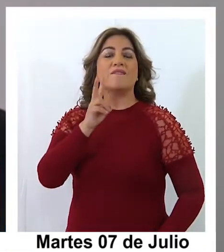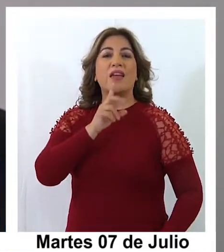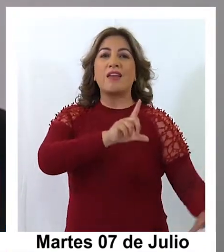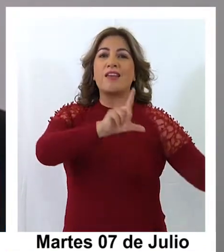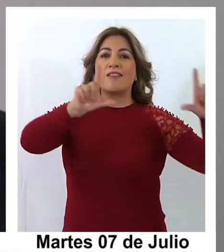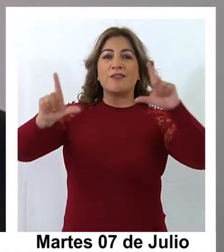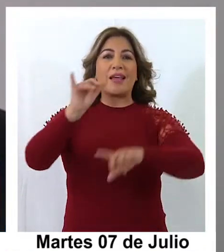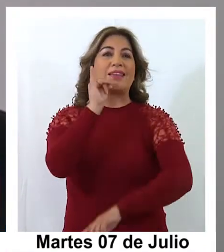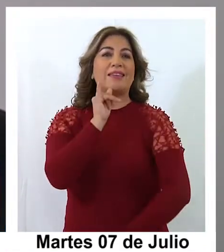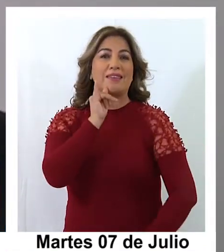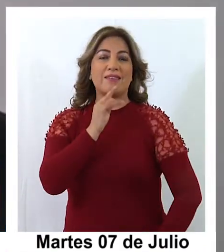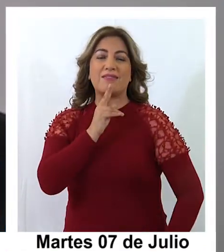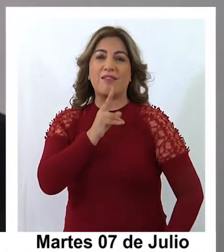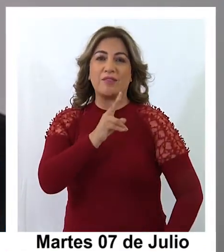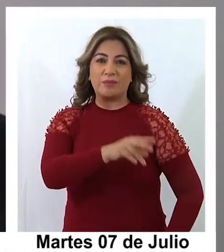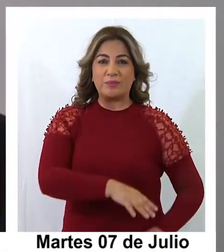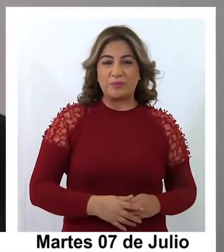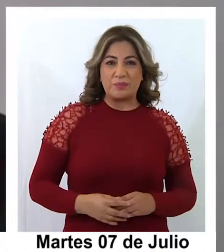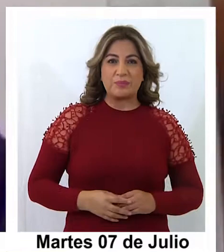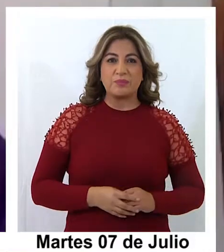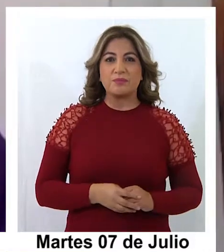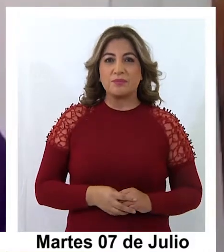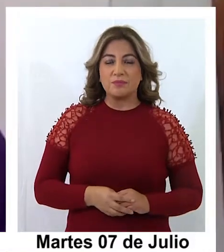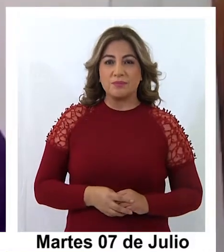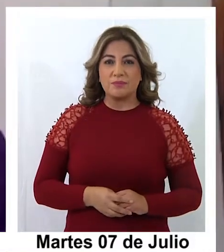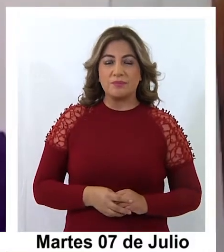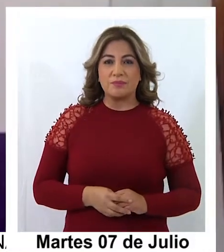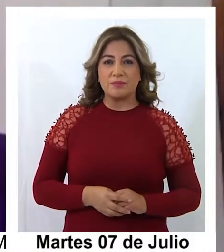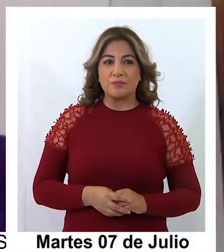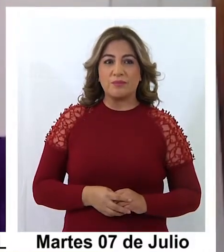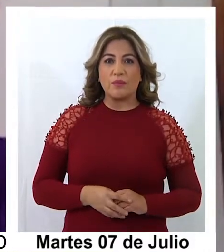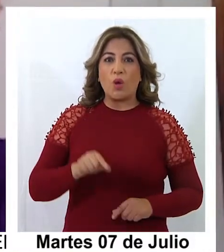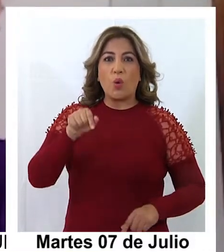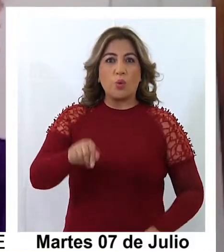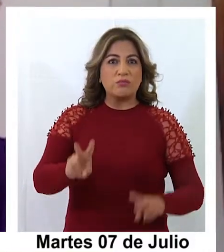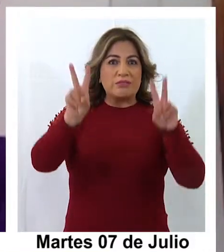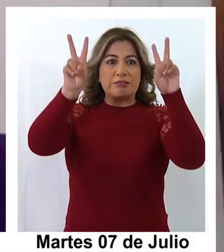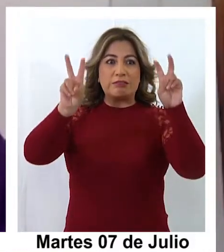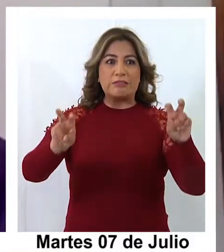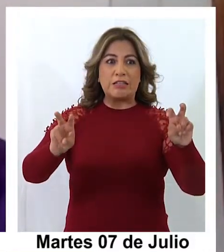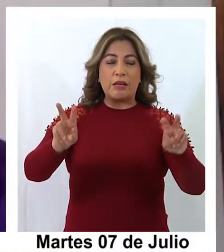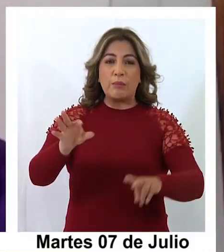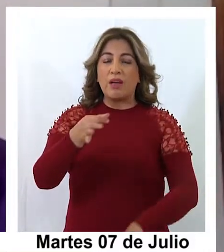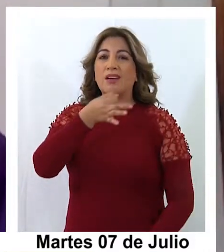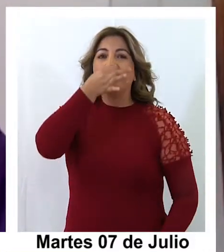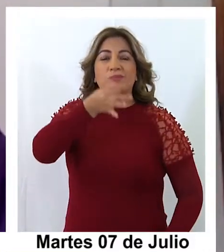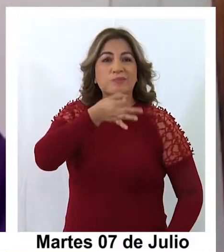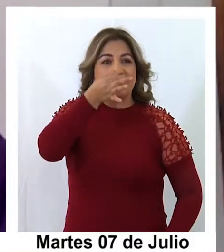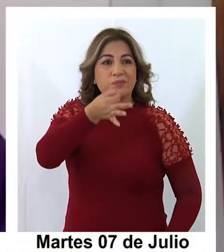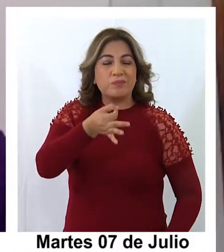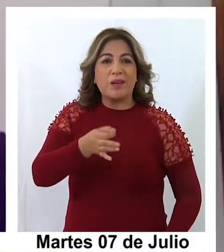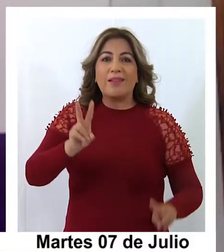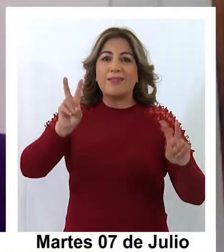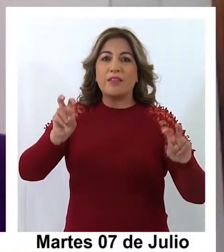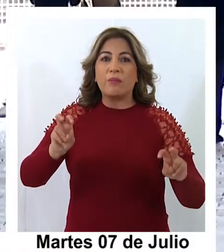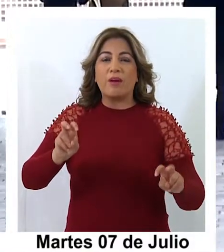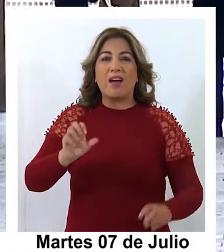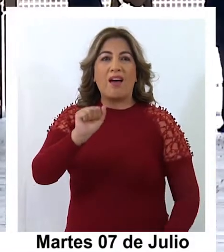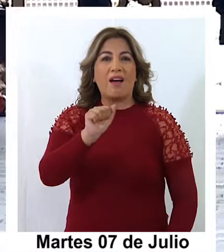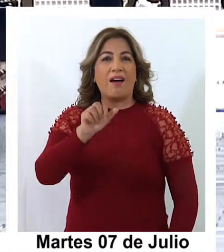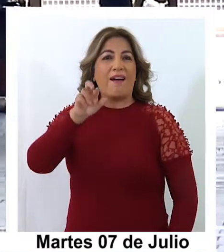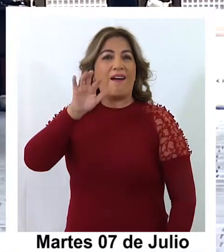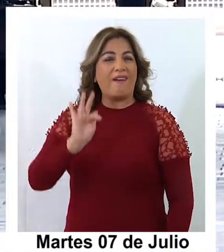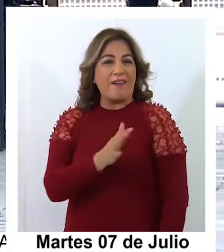las pantallas de Iquique Televisión. Uno de los aspectos que abordó fue el de los retiros de los fondos